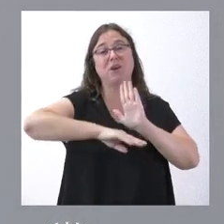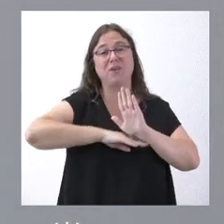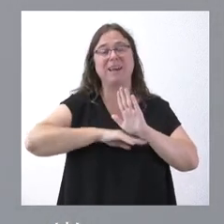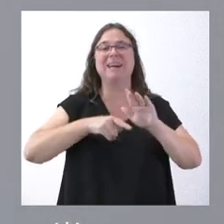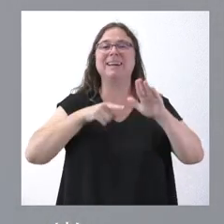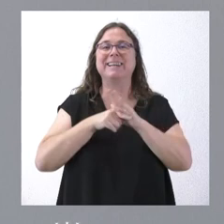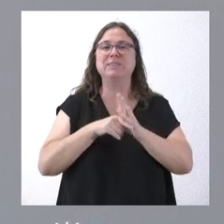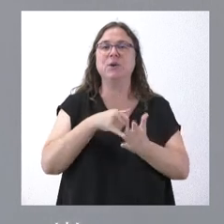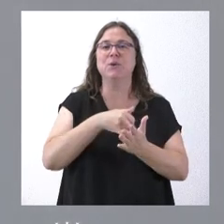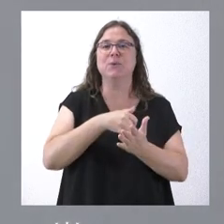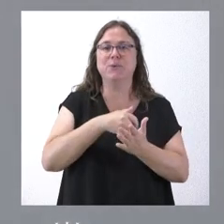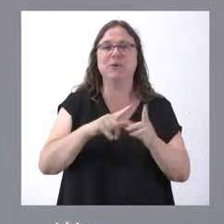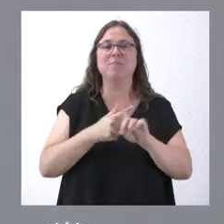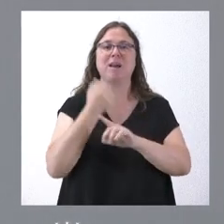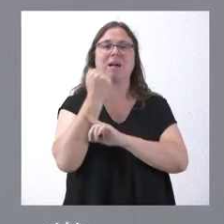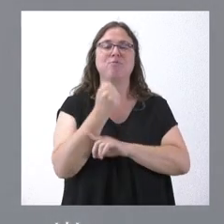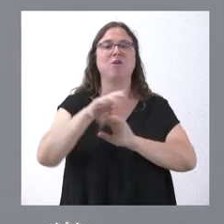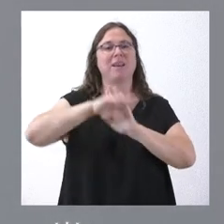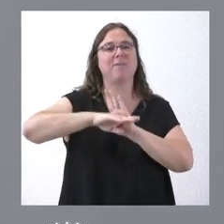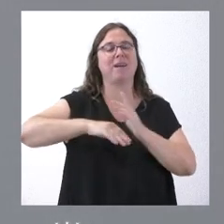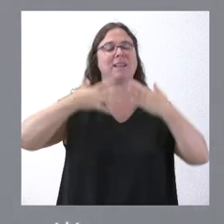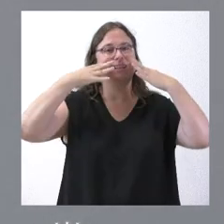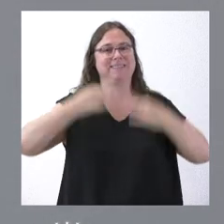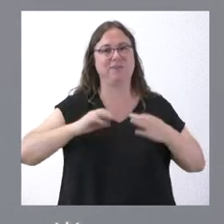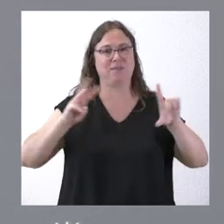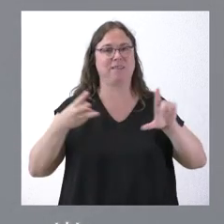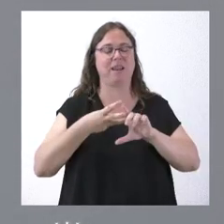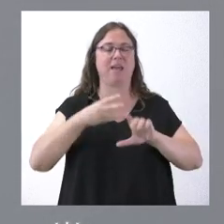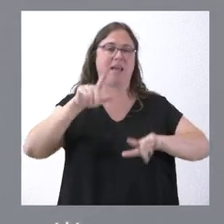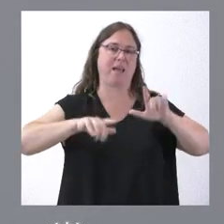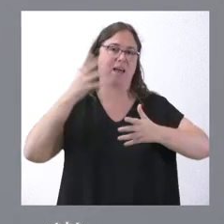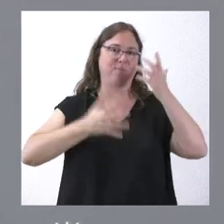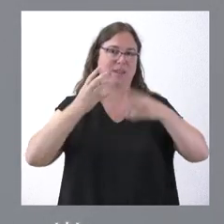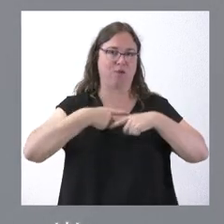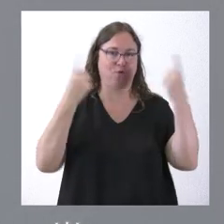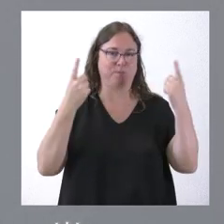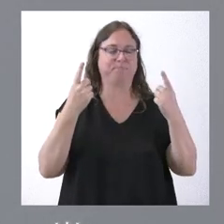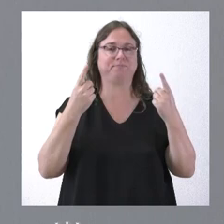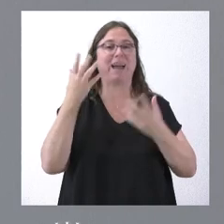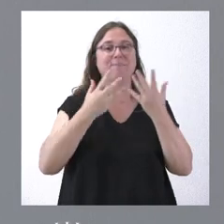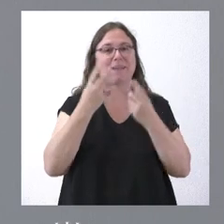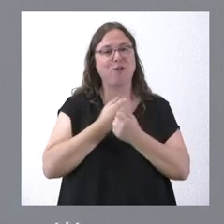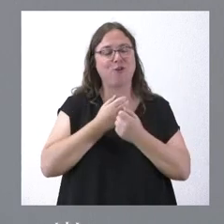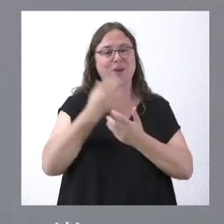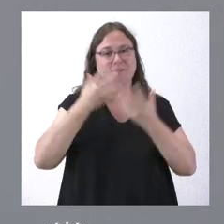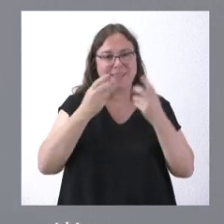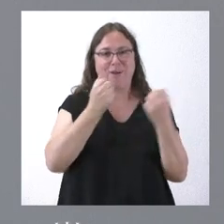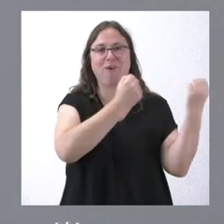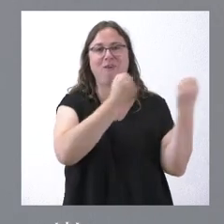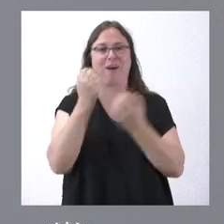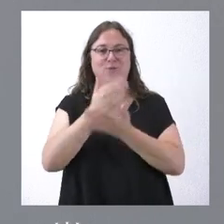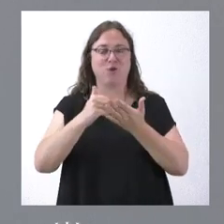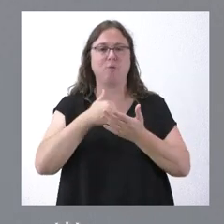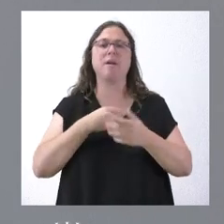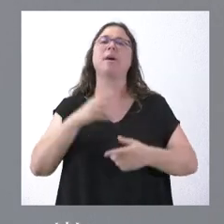vulnerabilidades y el refuerzo del nivel de ciberseguridad de la Administración autonómica. Se financia también con fondos Next Generation. Se busca garantizar